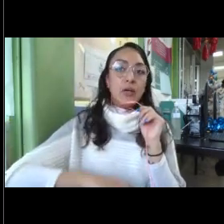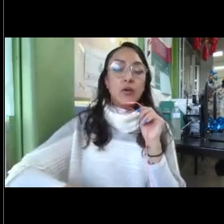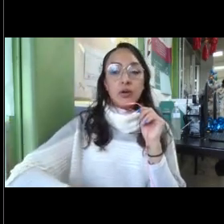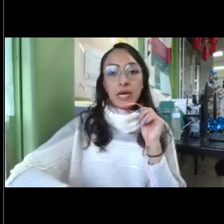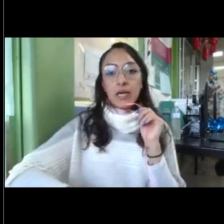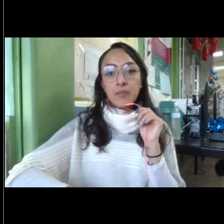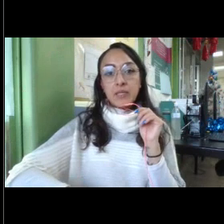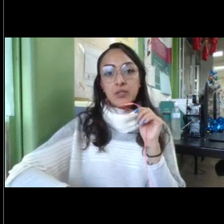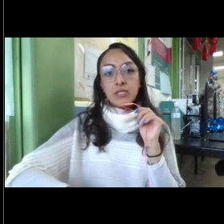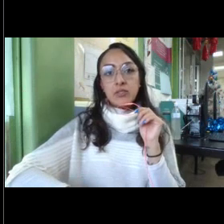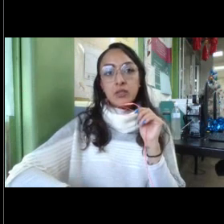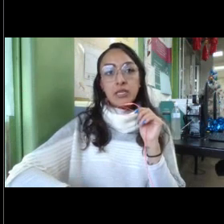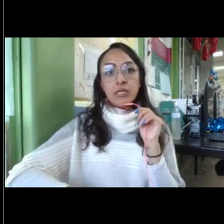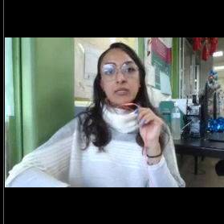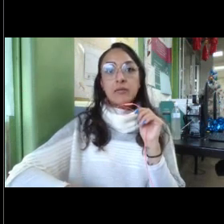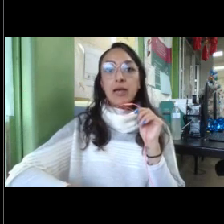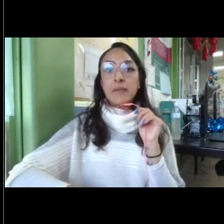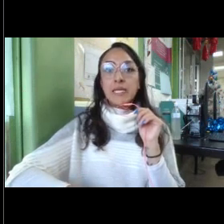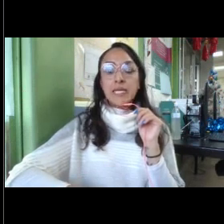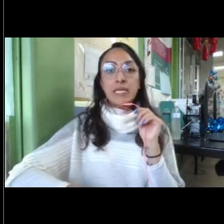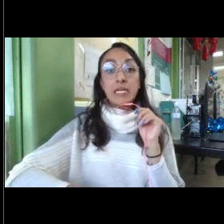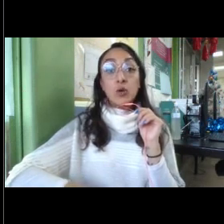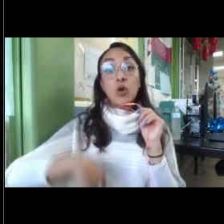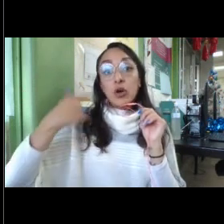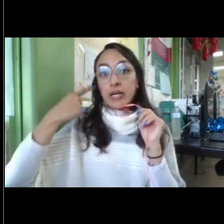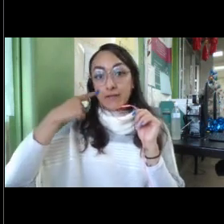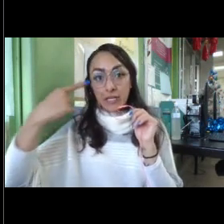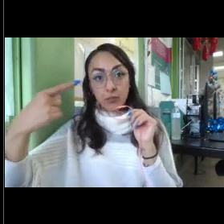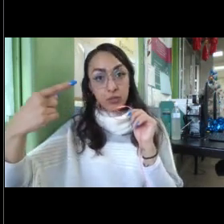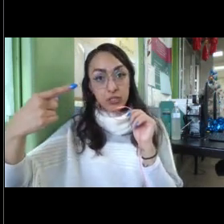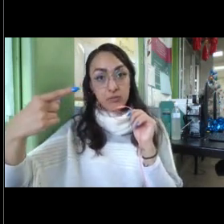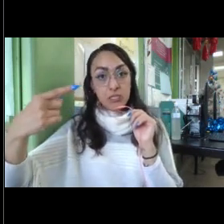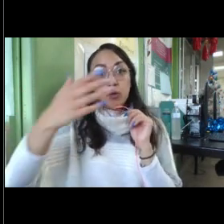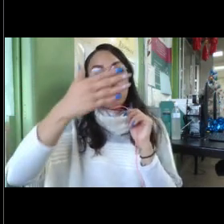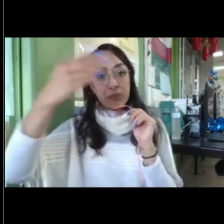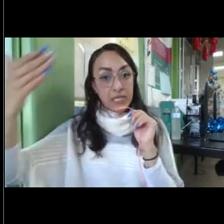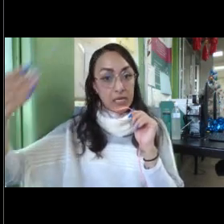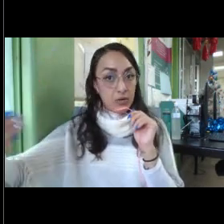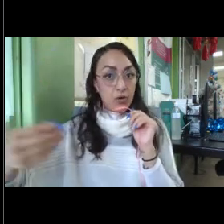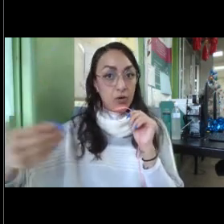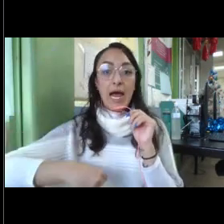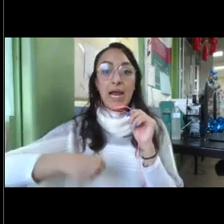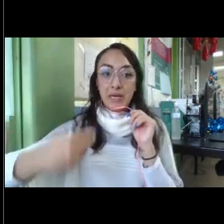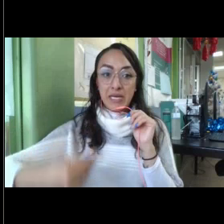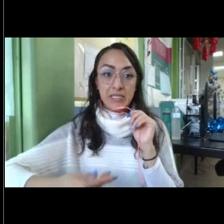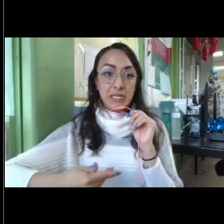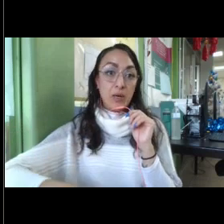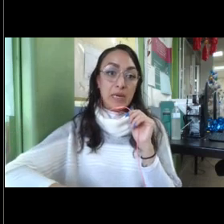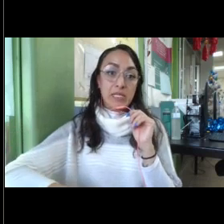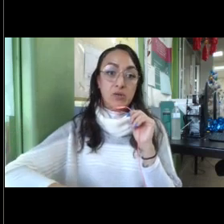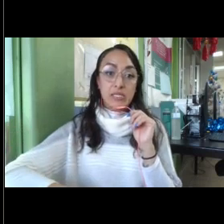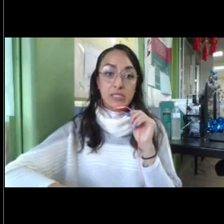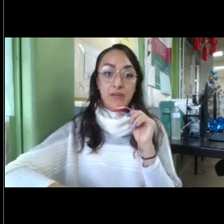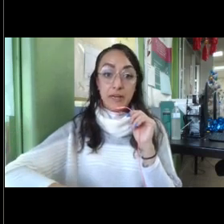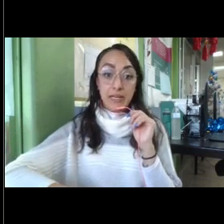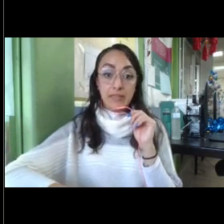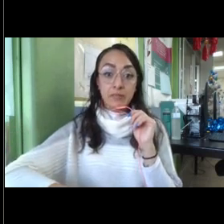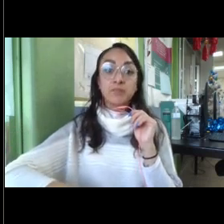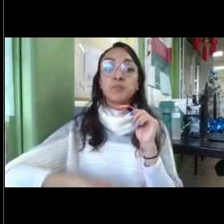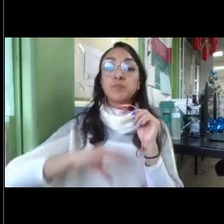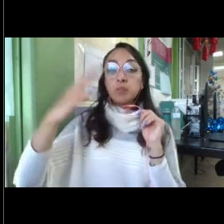compañero, colocar a la persona sorda de tal manera que no logre ver por sí mismo el pizarrón, a la maestra o al maestro que